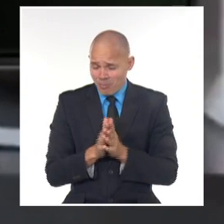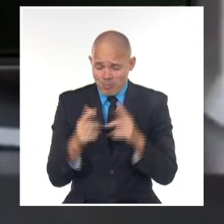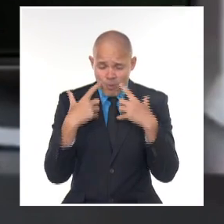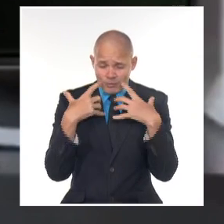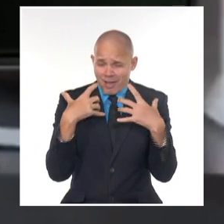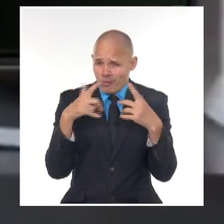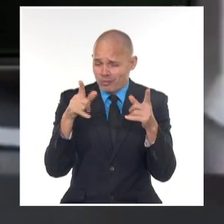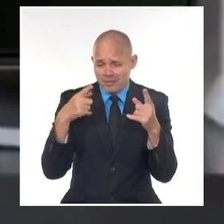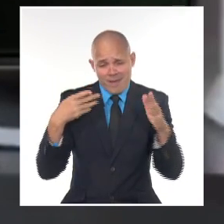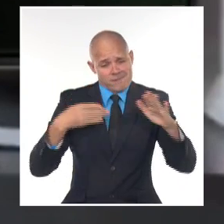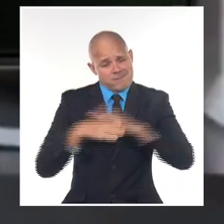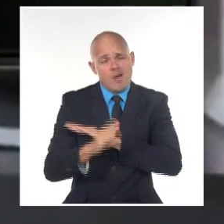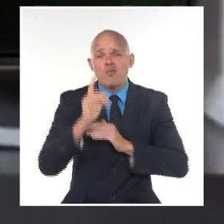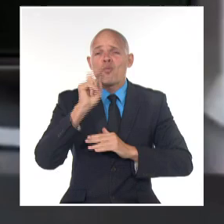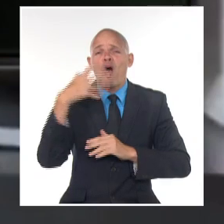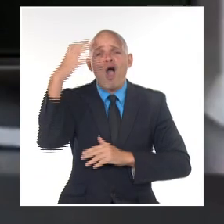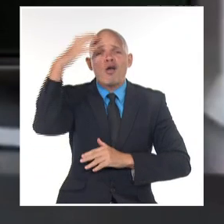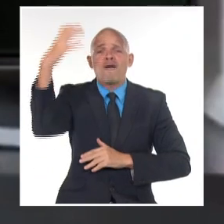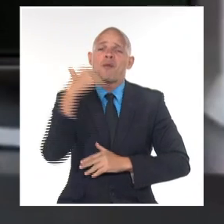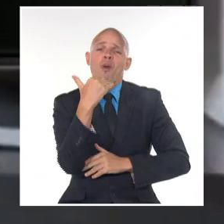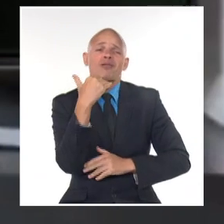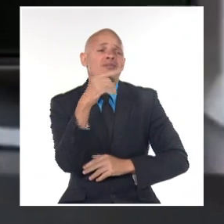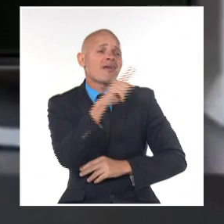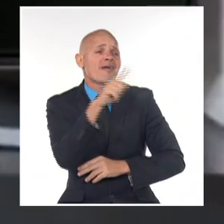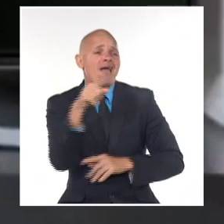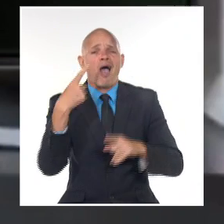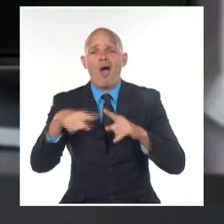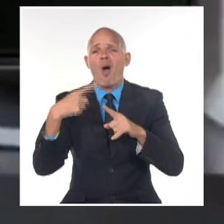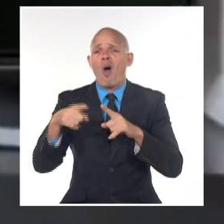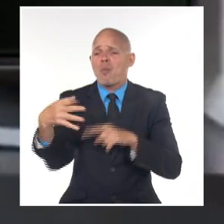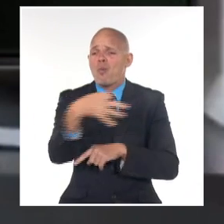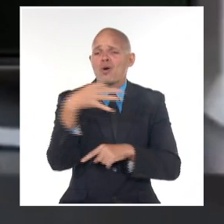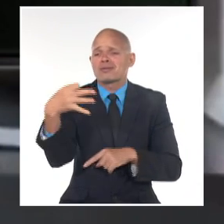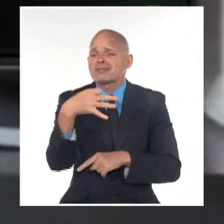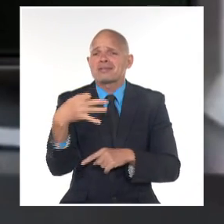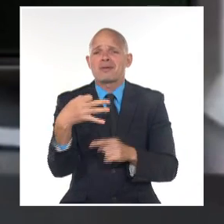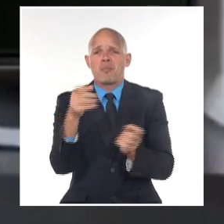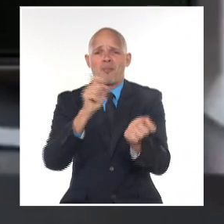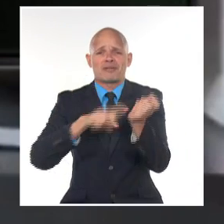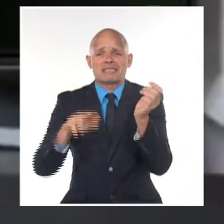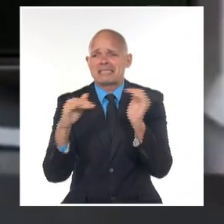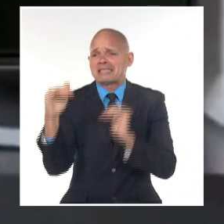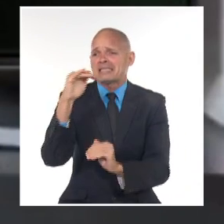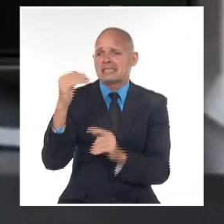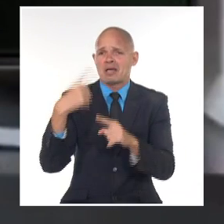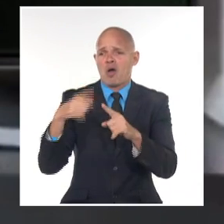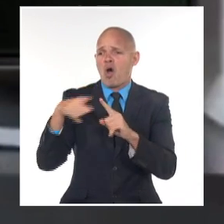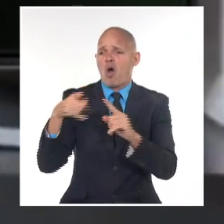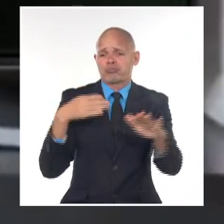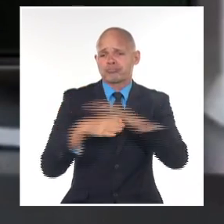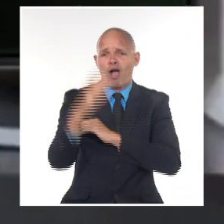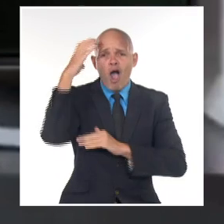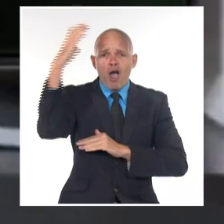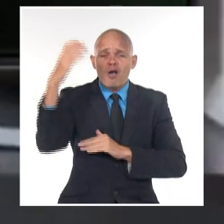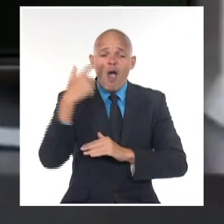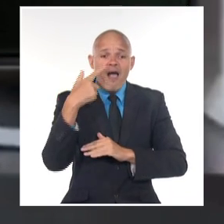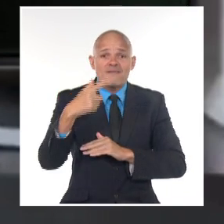gobierno. Tomen los gobiernos municipales, provinciales. Pónchale las gomas al